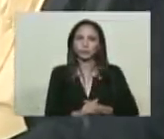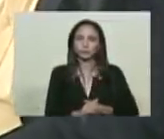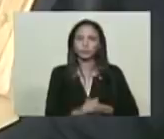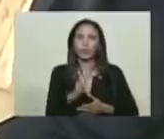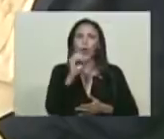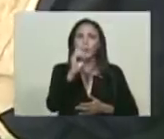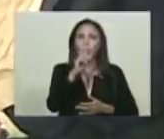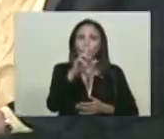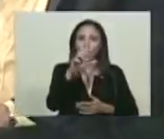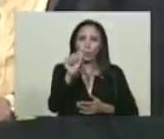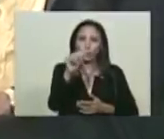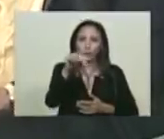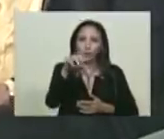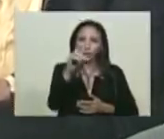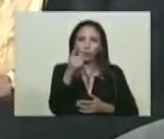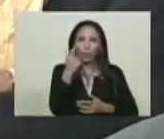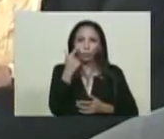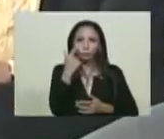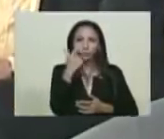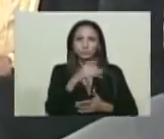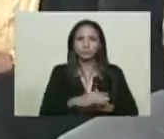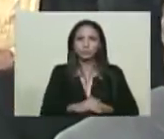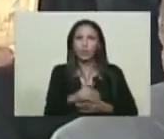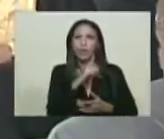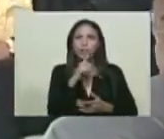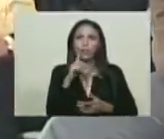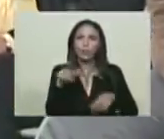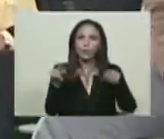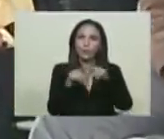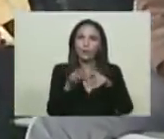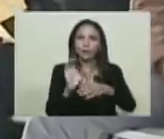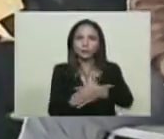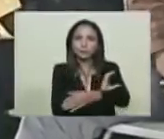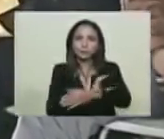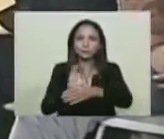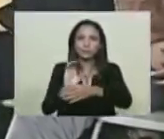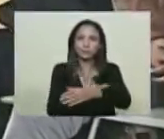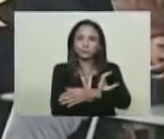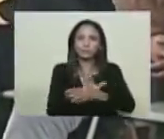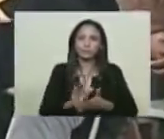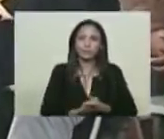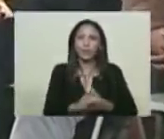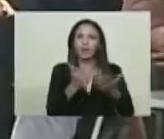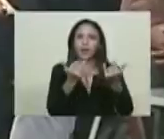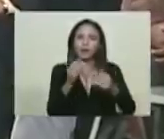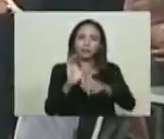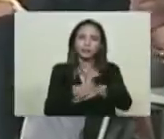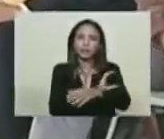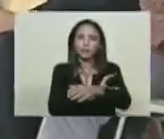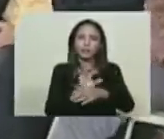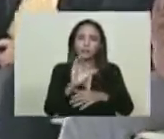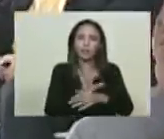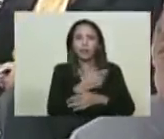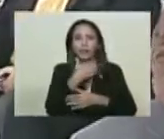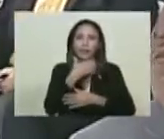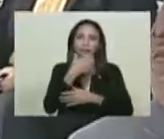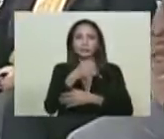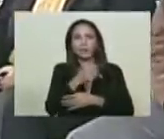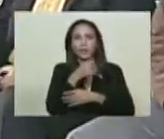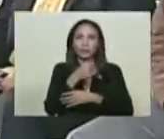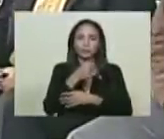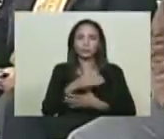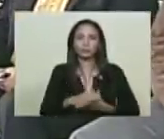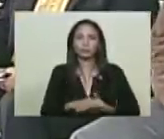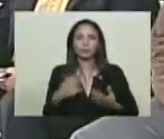Orlando Camacho, tiene nombre de salsero, ¿verdad? Con ustedes, Orlando Camacho, y entra un salsero ahí con